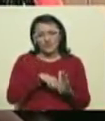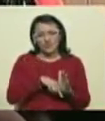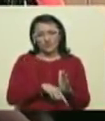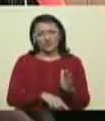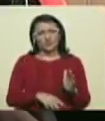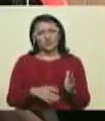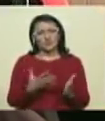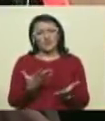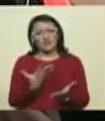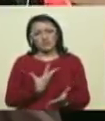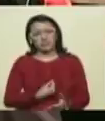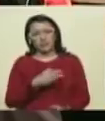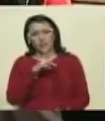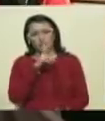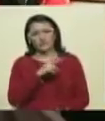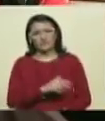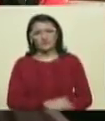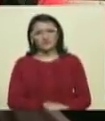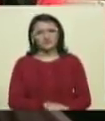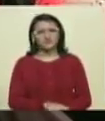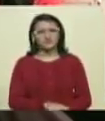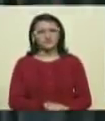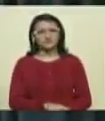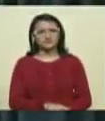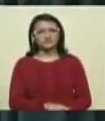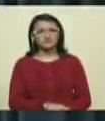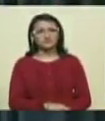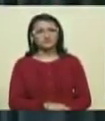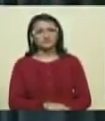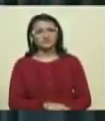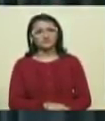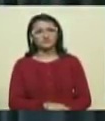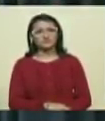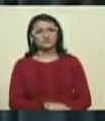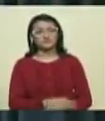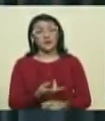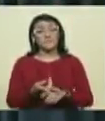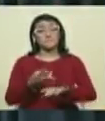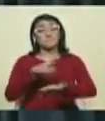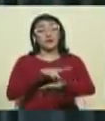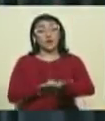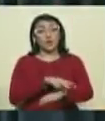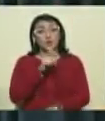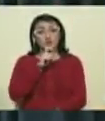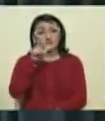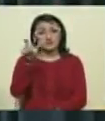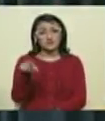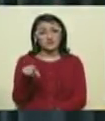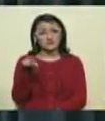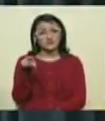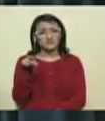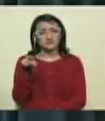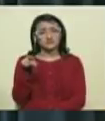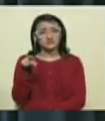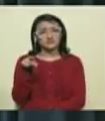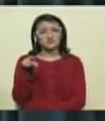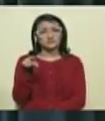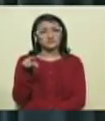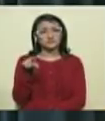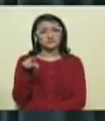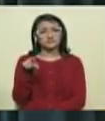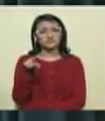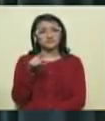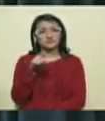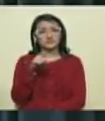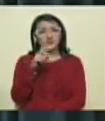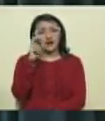desde su fundación, pero ninguno supera a el sicario general, como así lo llamó dignamente y acertadamente